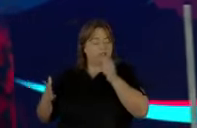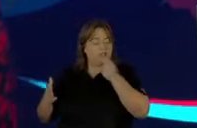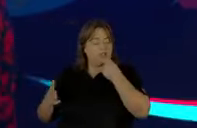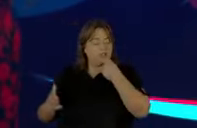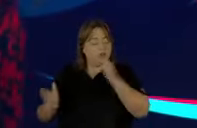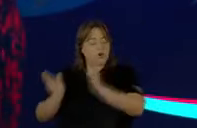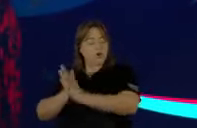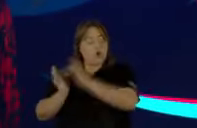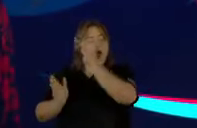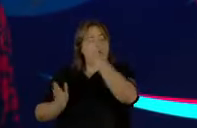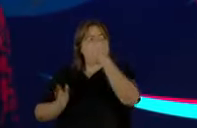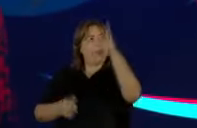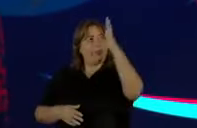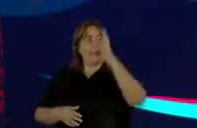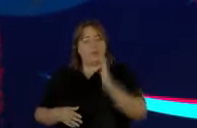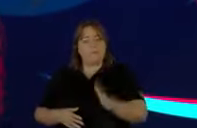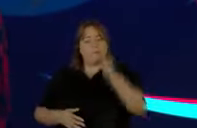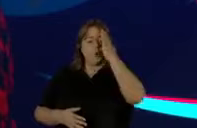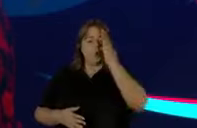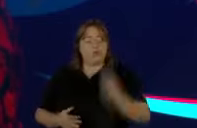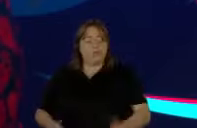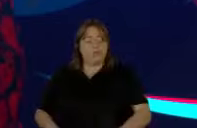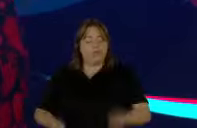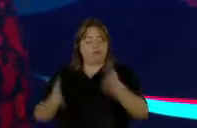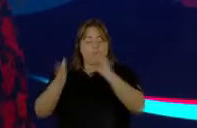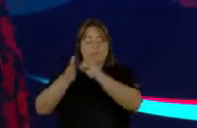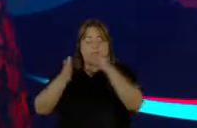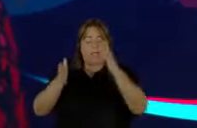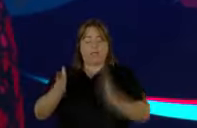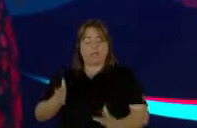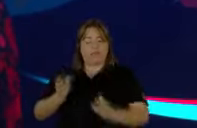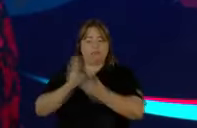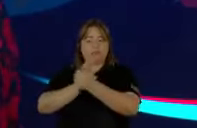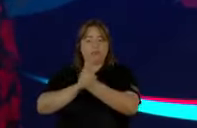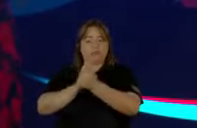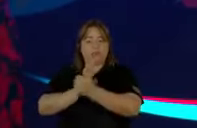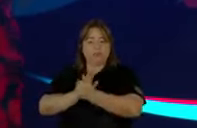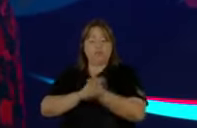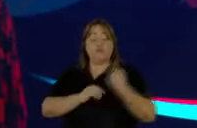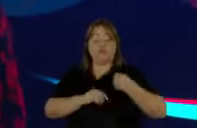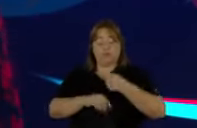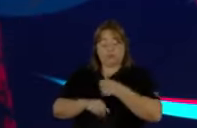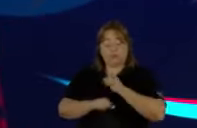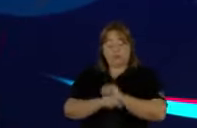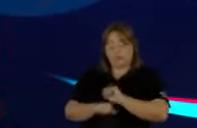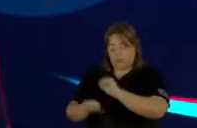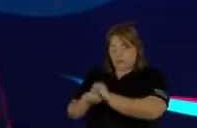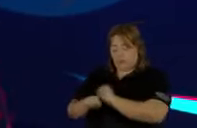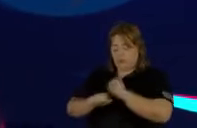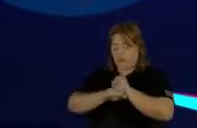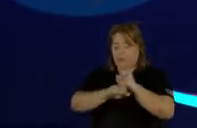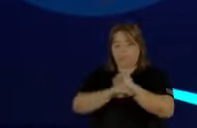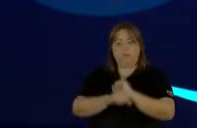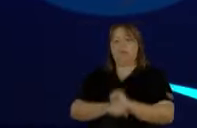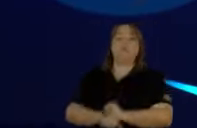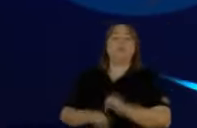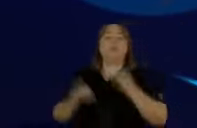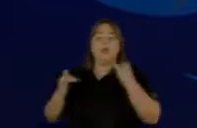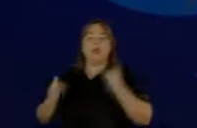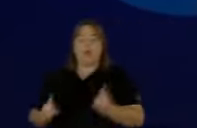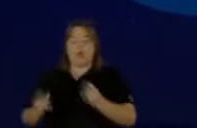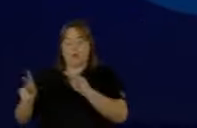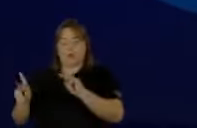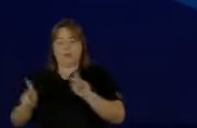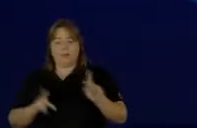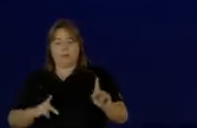Gracias a Dios por los maestros competentes, extraordinarios. Se está haciendo el trabajo. Se está haciendo el trabajo. Ahora nos preparamos,